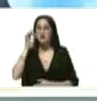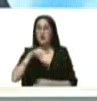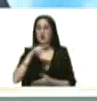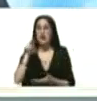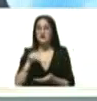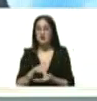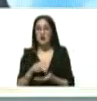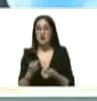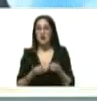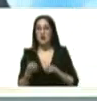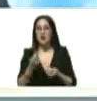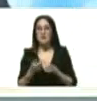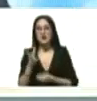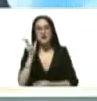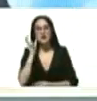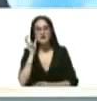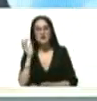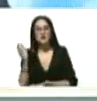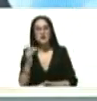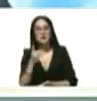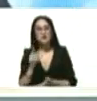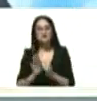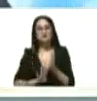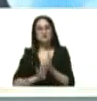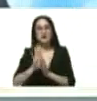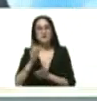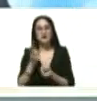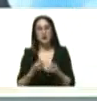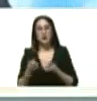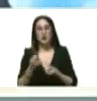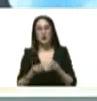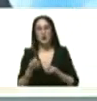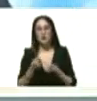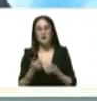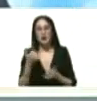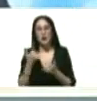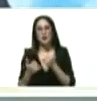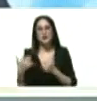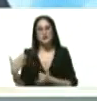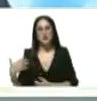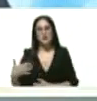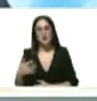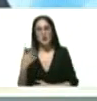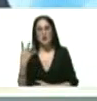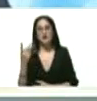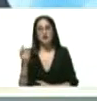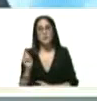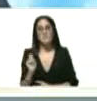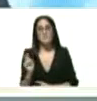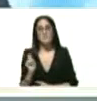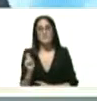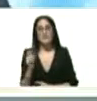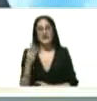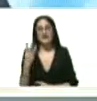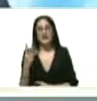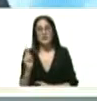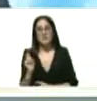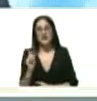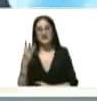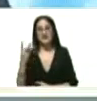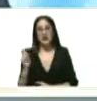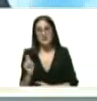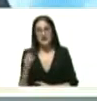Economía vamos a escuchar sobre el crecimiento de la economía los últimos cuatro trimestres, el primer semestre de este